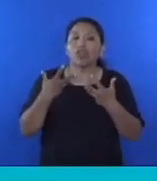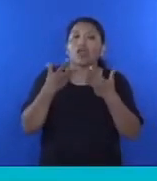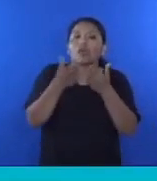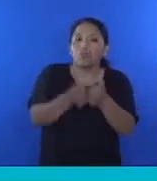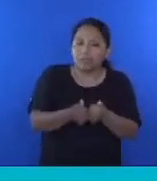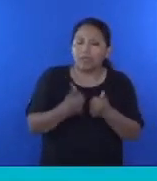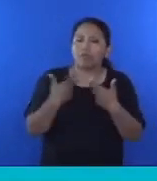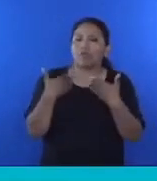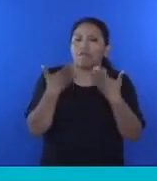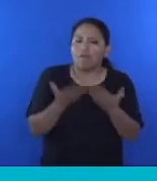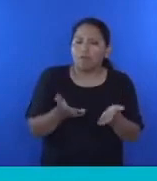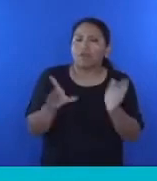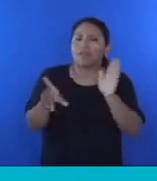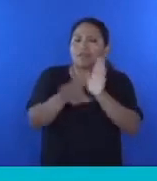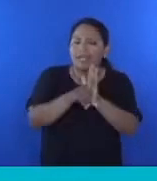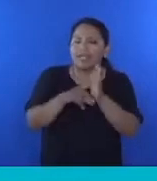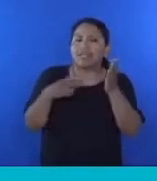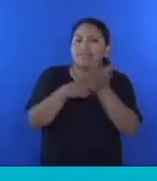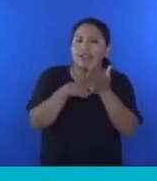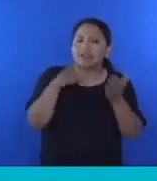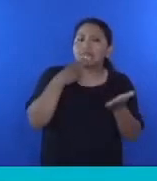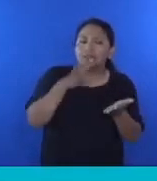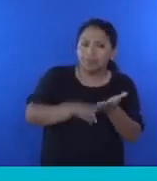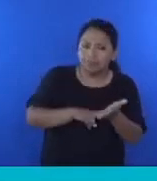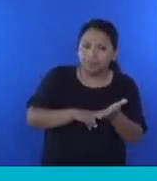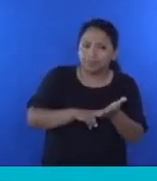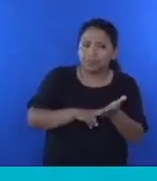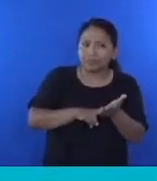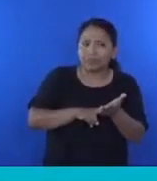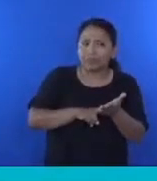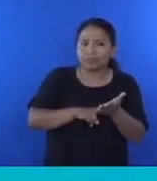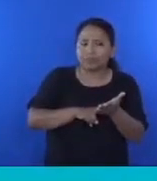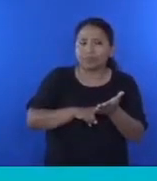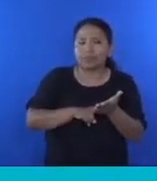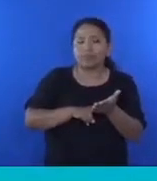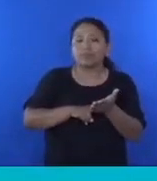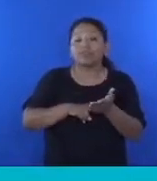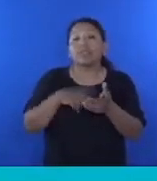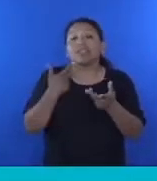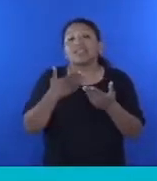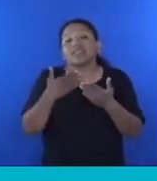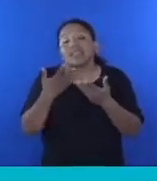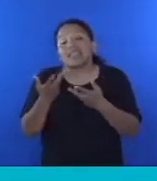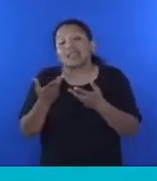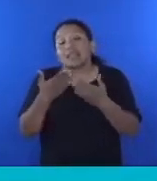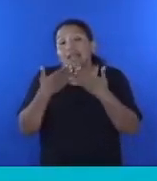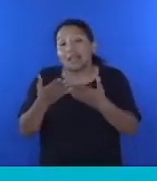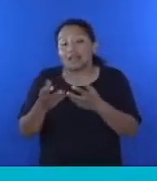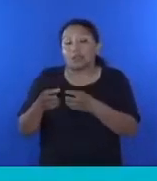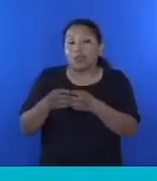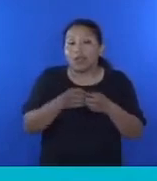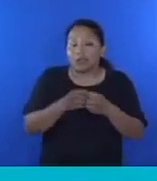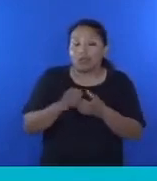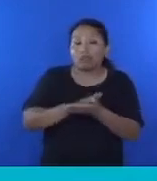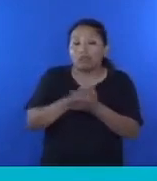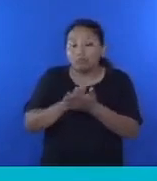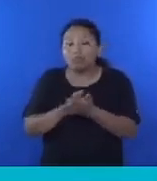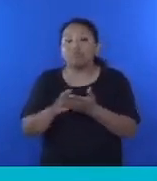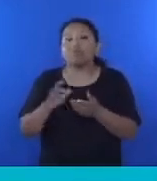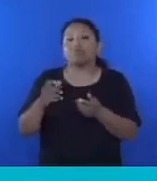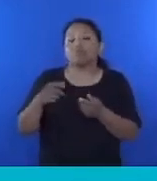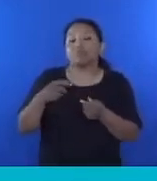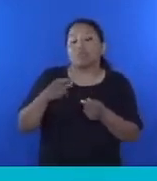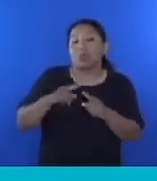acompañamos esas leyes fiscal e impositiva, pues porque también a partir de una negociación política en la que intervino el